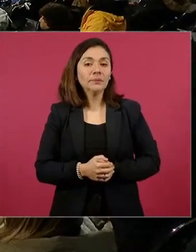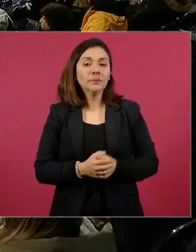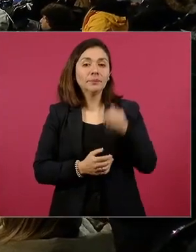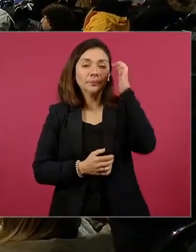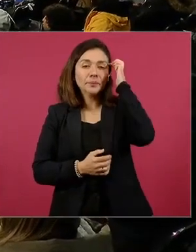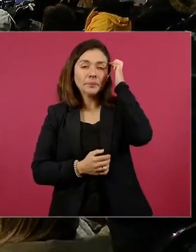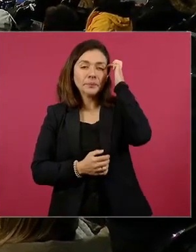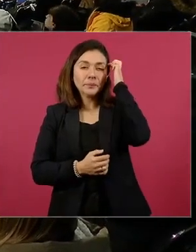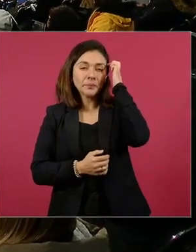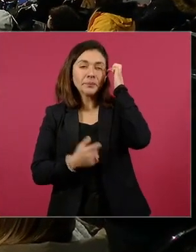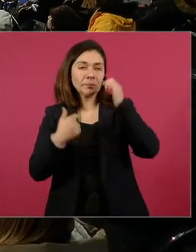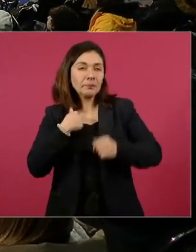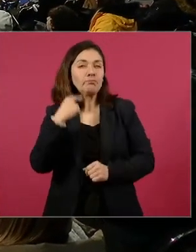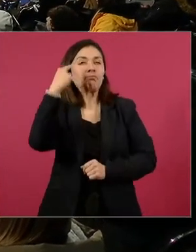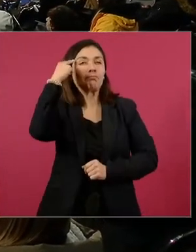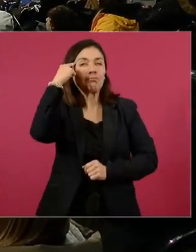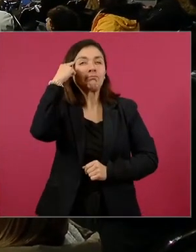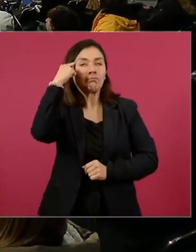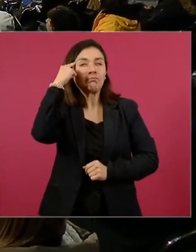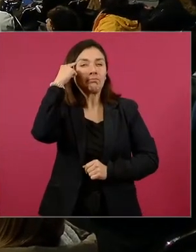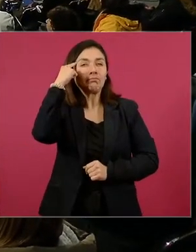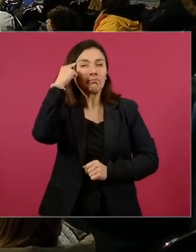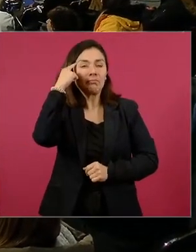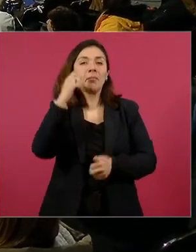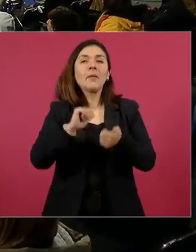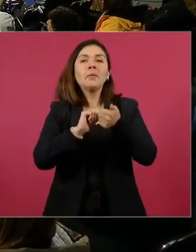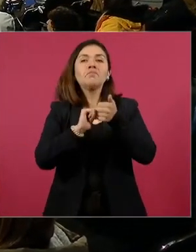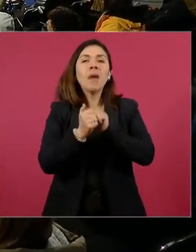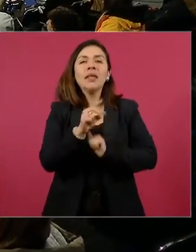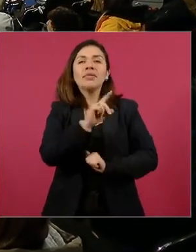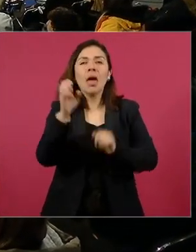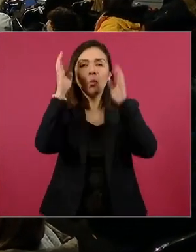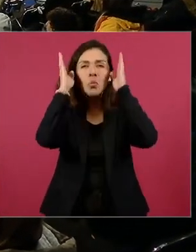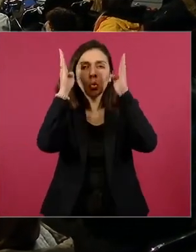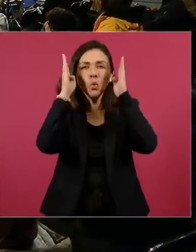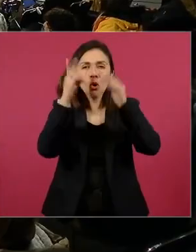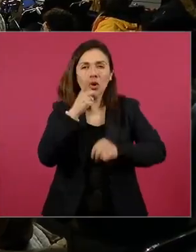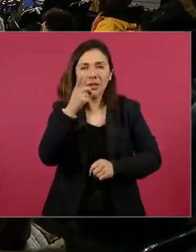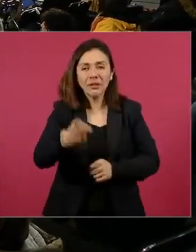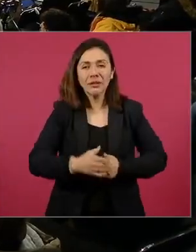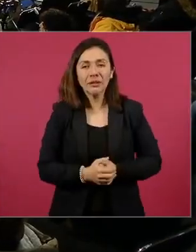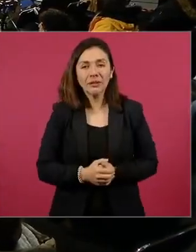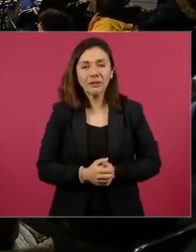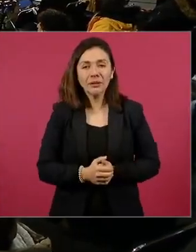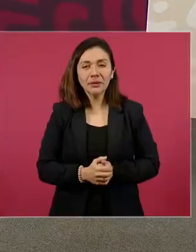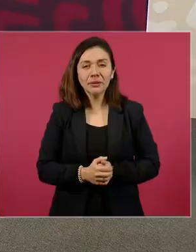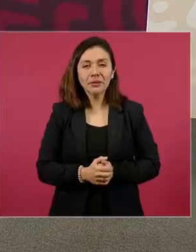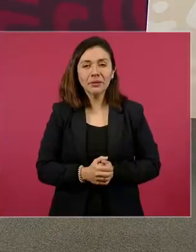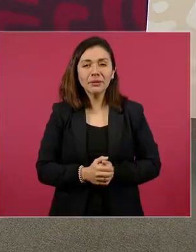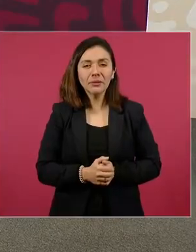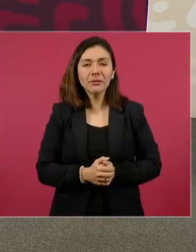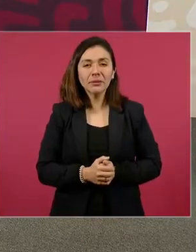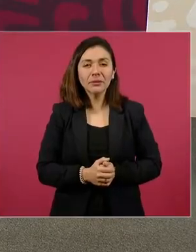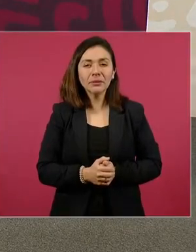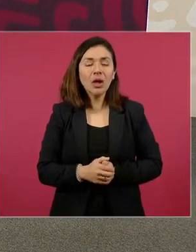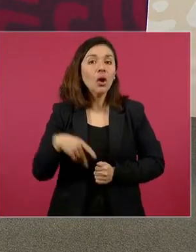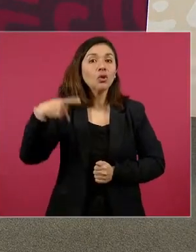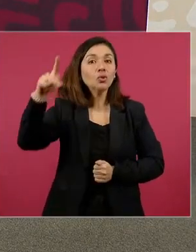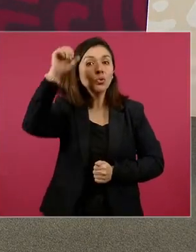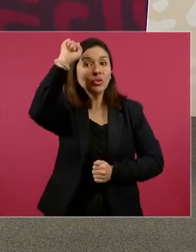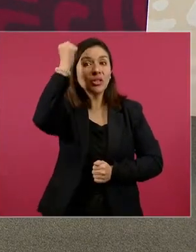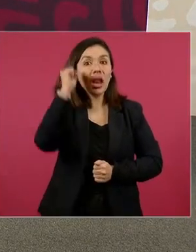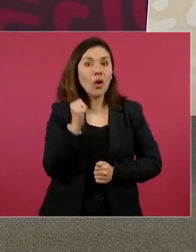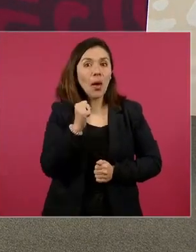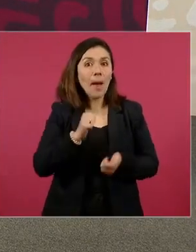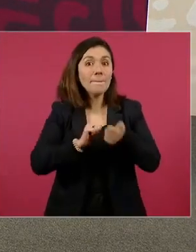Me acuerdo hasta el pan de burro. hay un pan en Sinaloa, que ese no lo